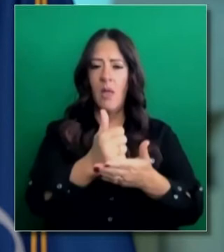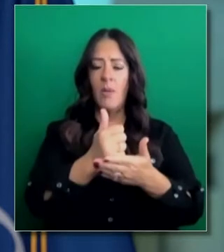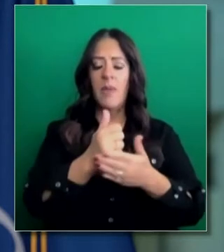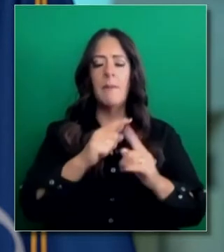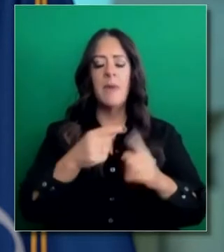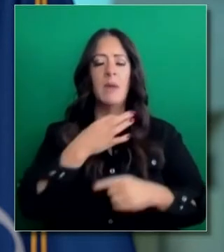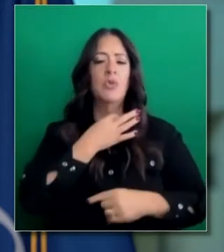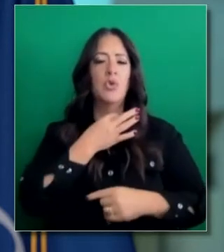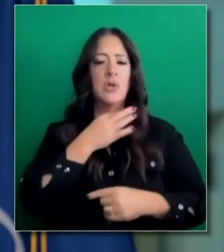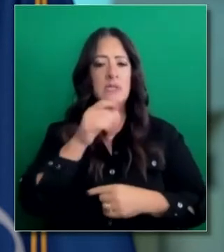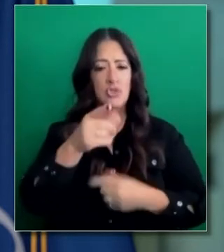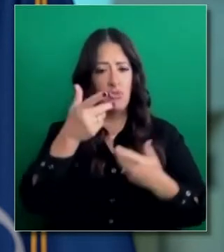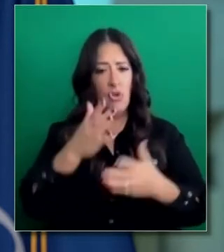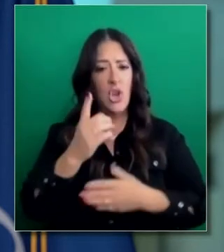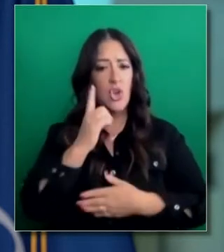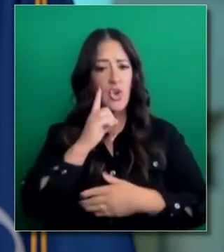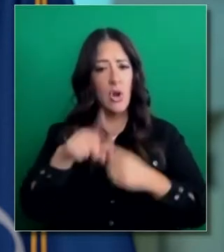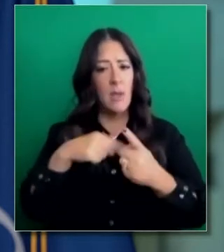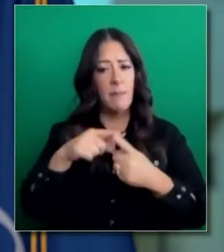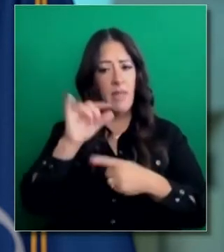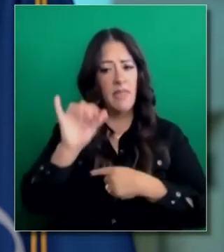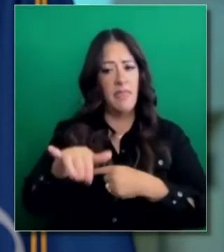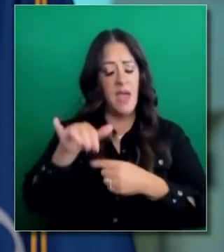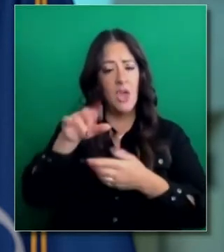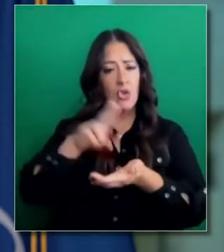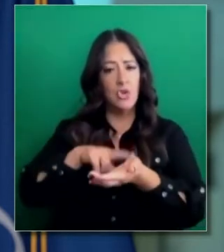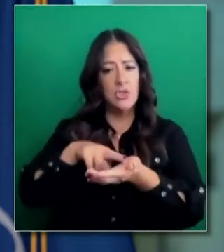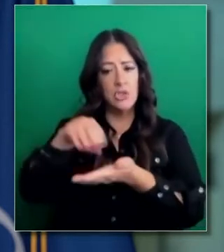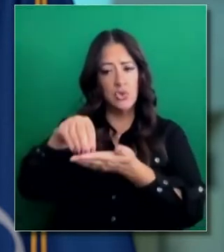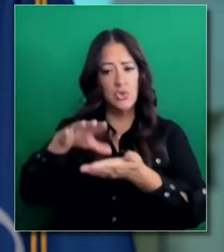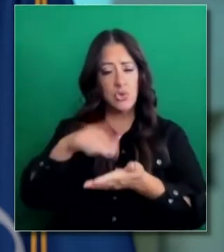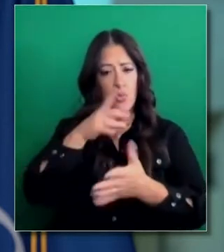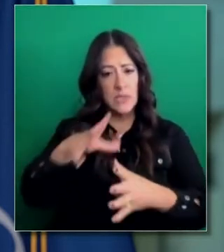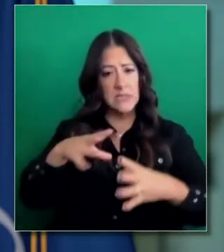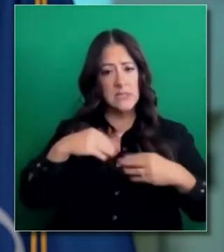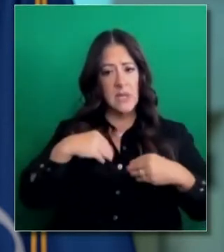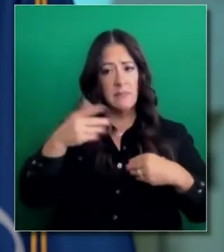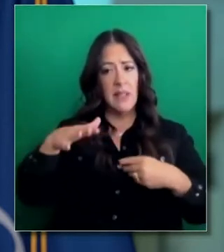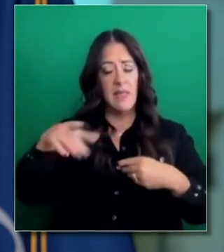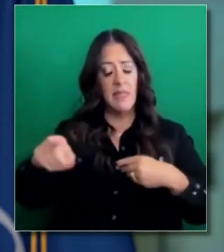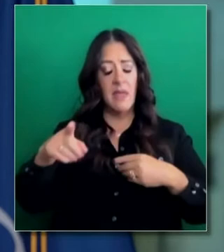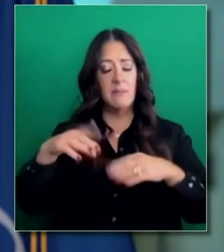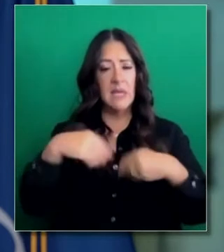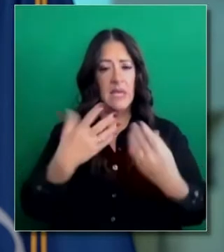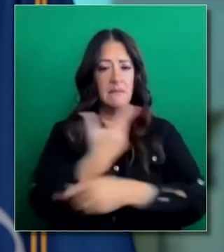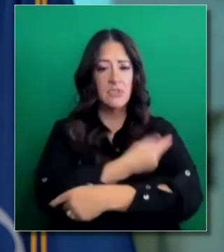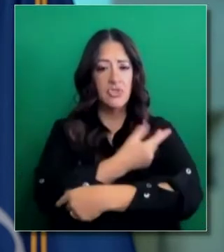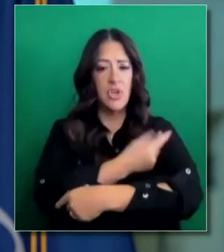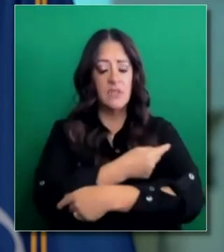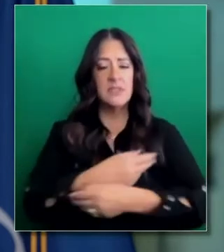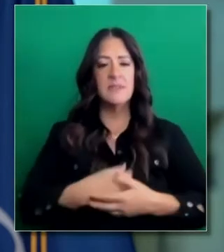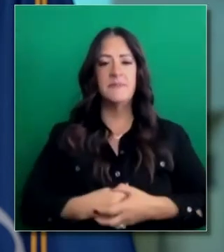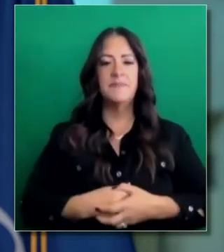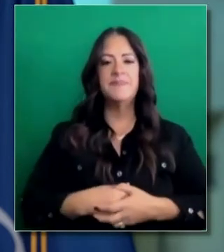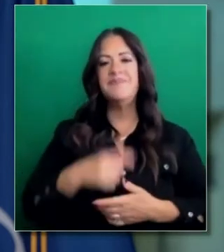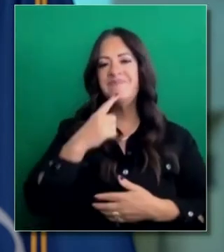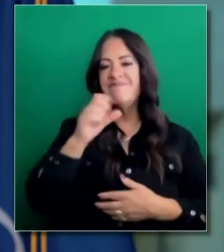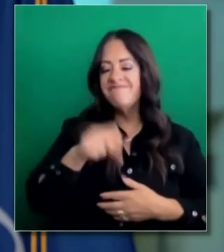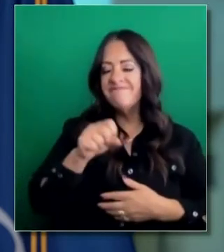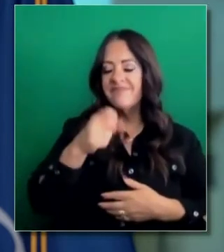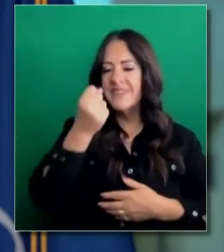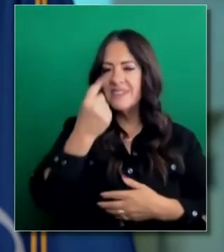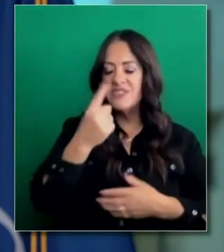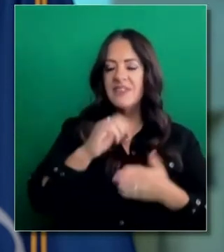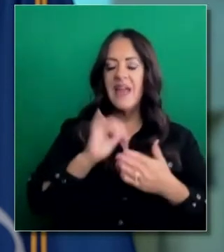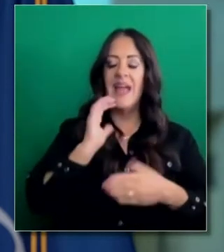quería saber si usted ha oído hablar de los estudiantes de enfermería definitivamente en